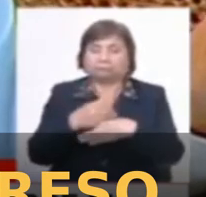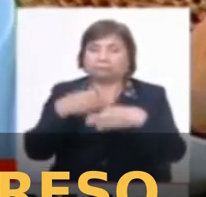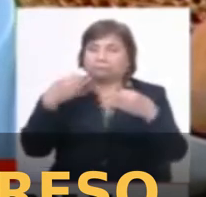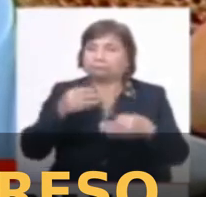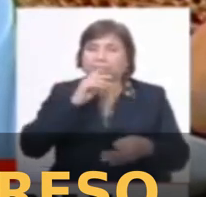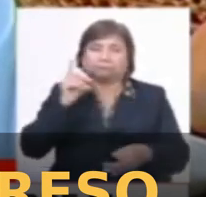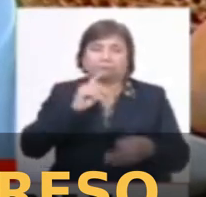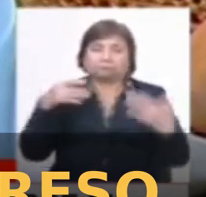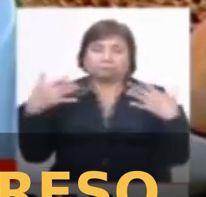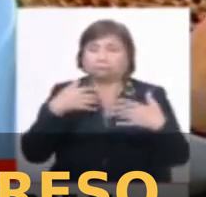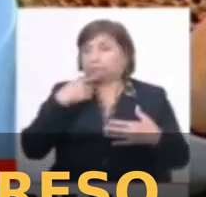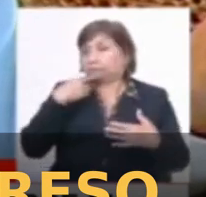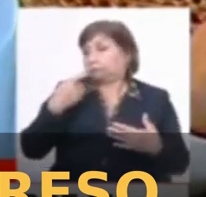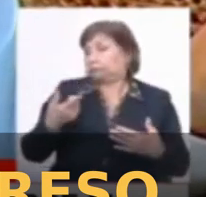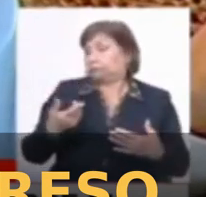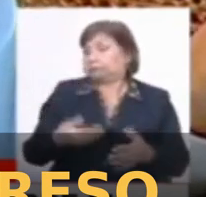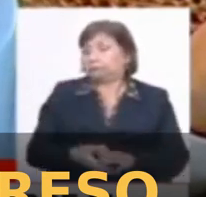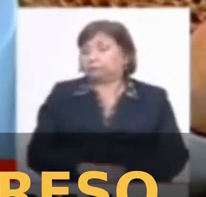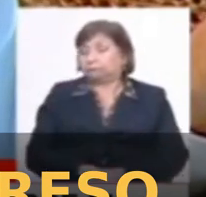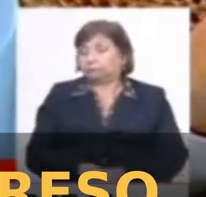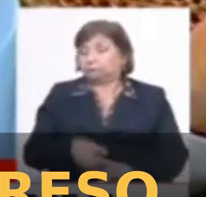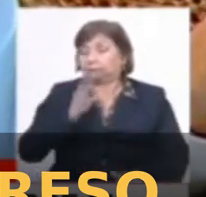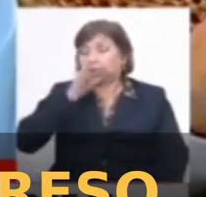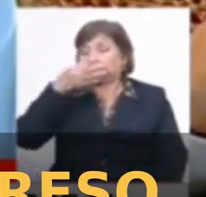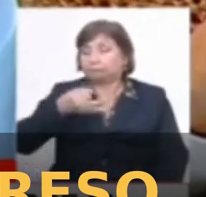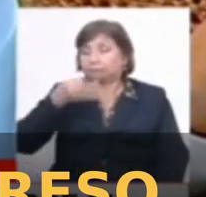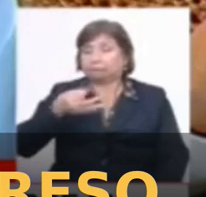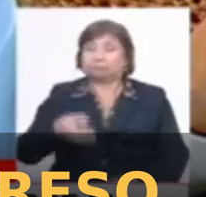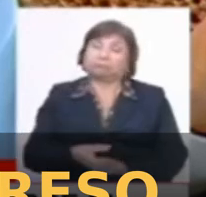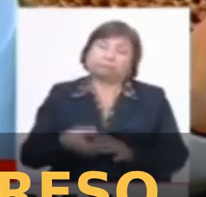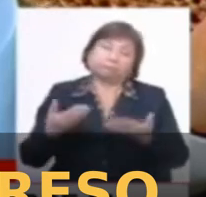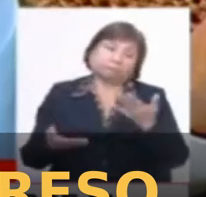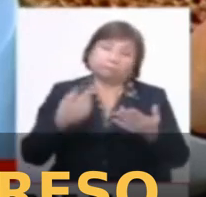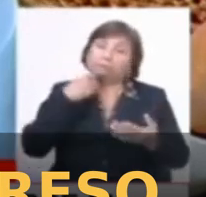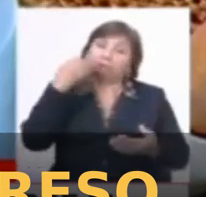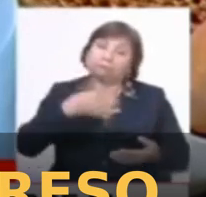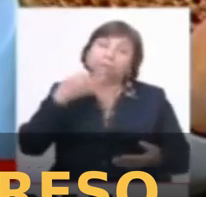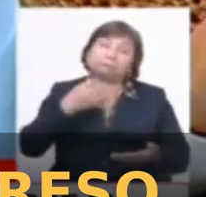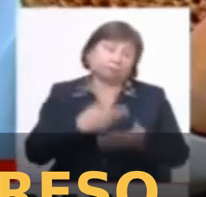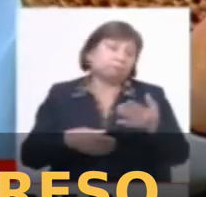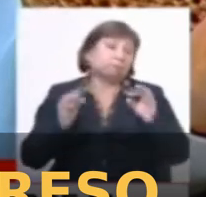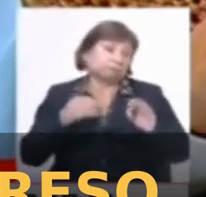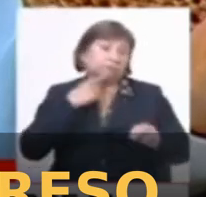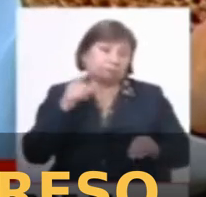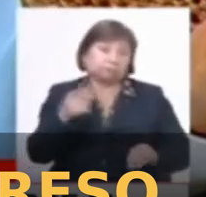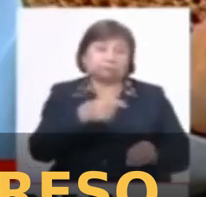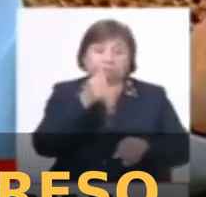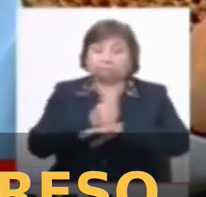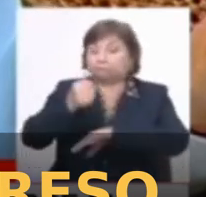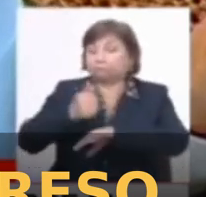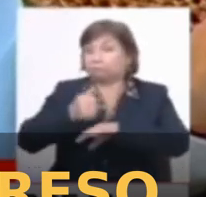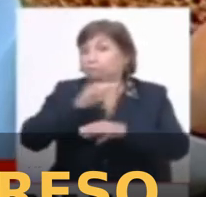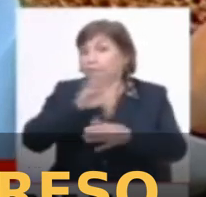se asustara para decir la verdad de los que verdaderamente son causantes de